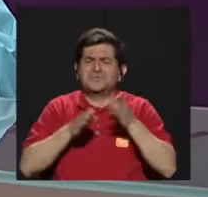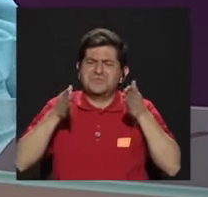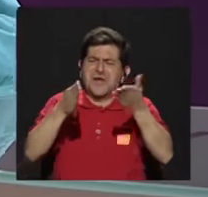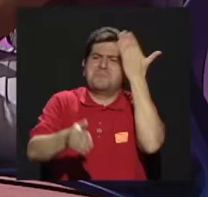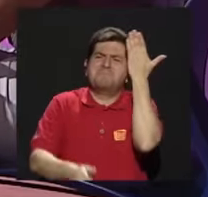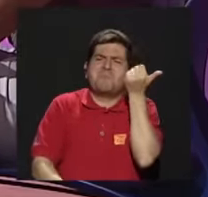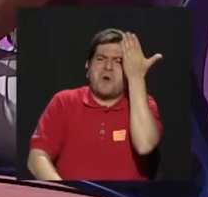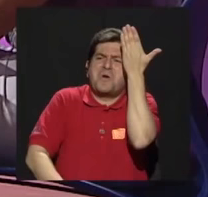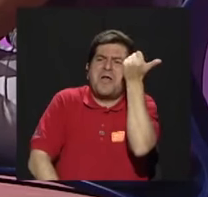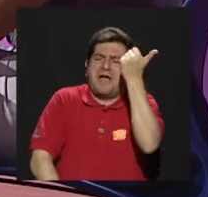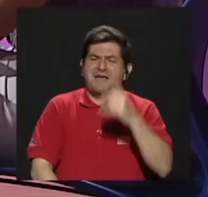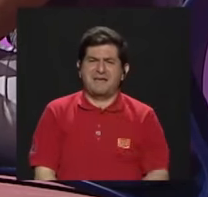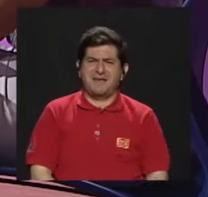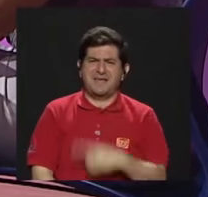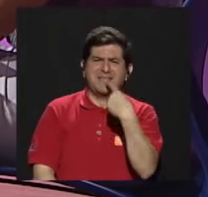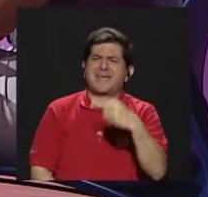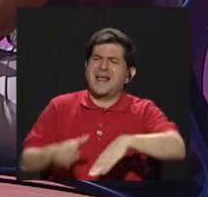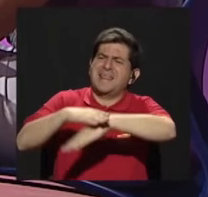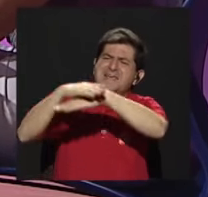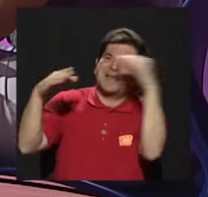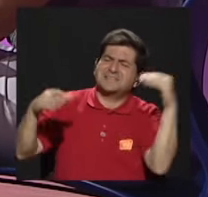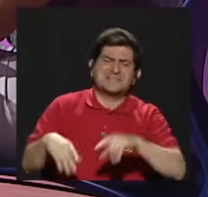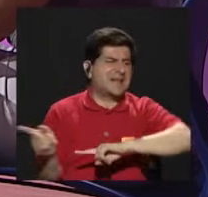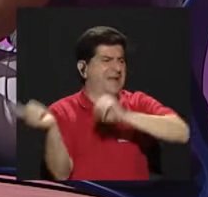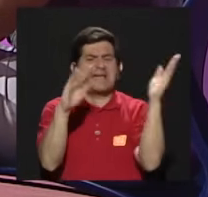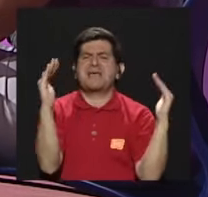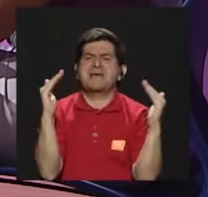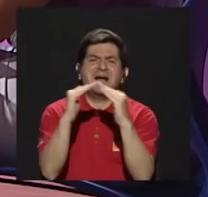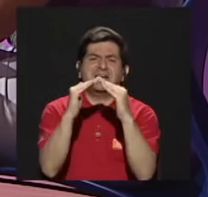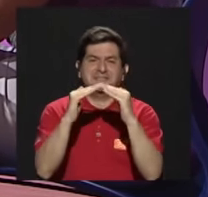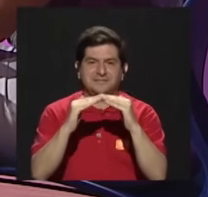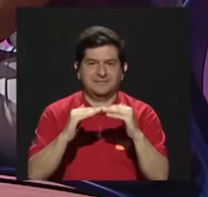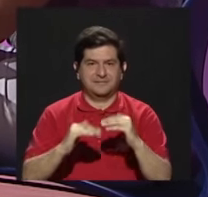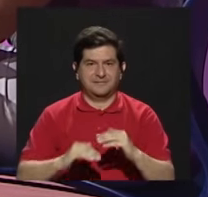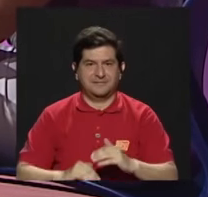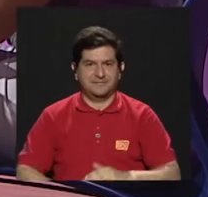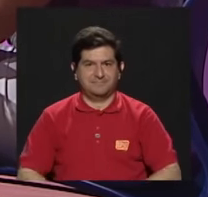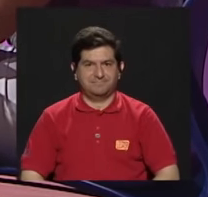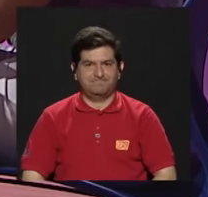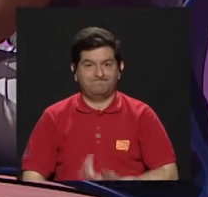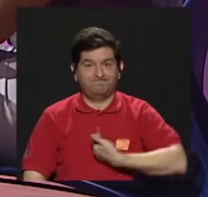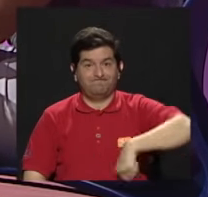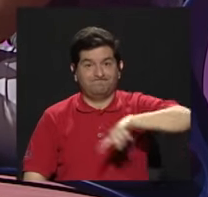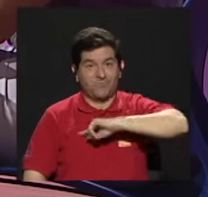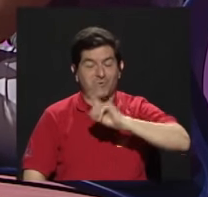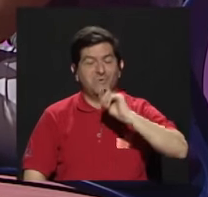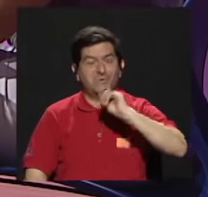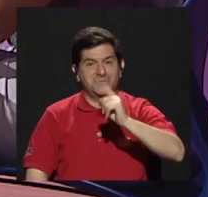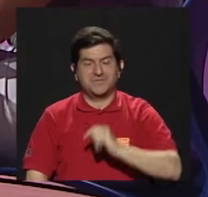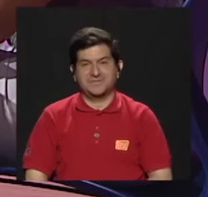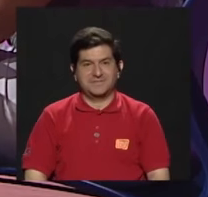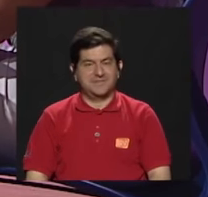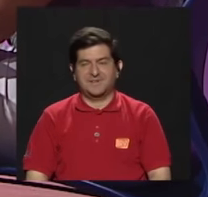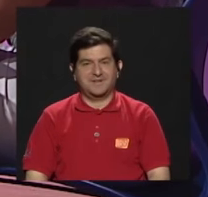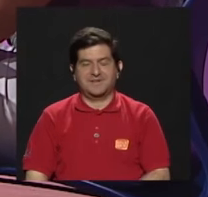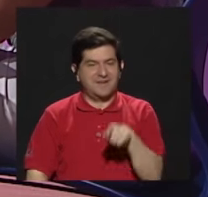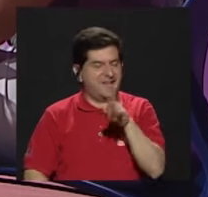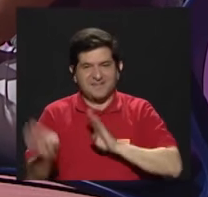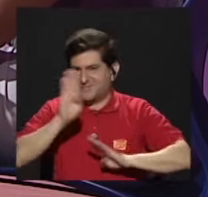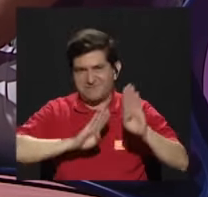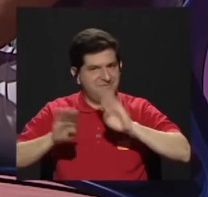Eva, por favor, dígale que se salgan, que se vuelvan a sus casas. Entonces ahí es donde nosotros decimos, no es